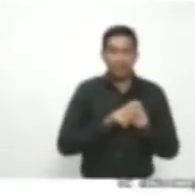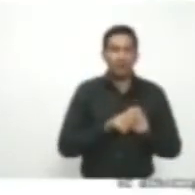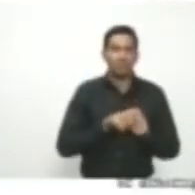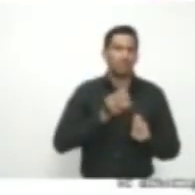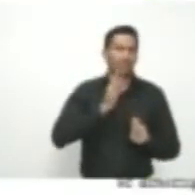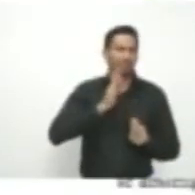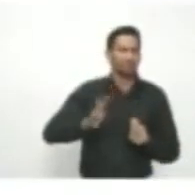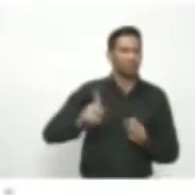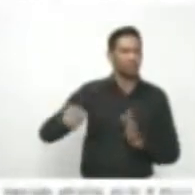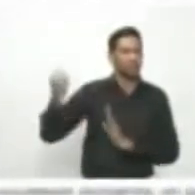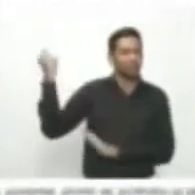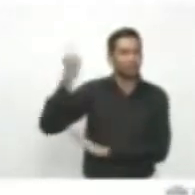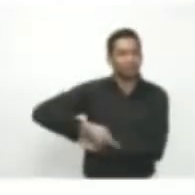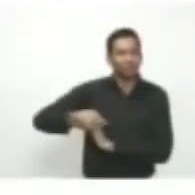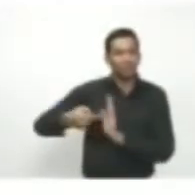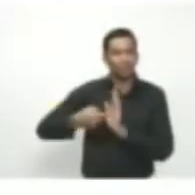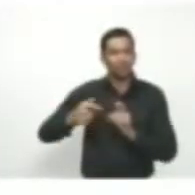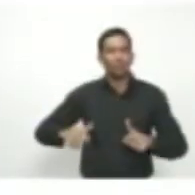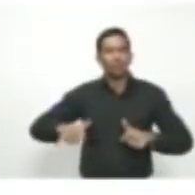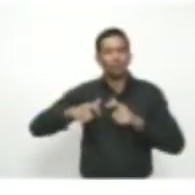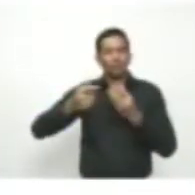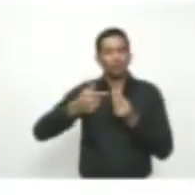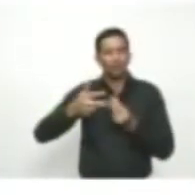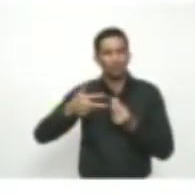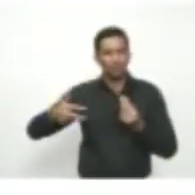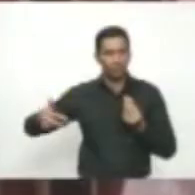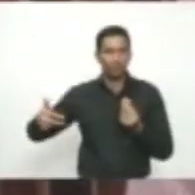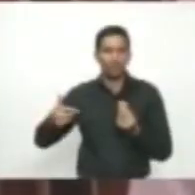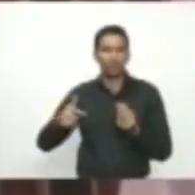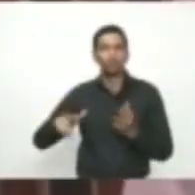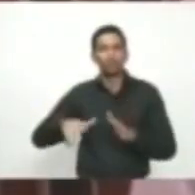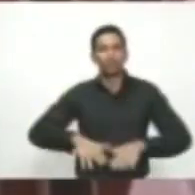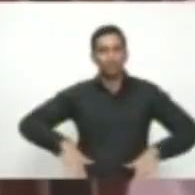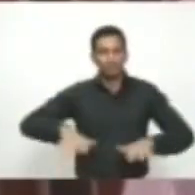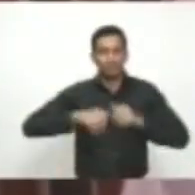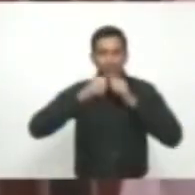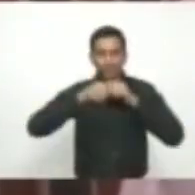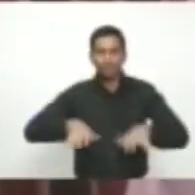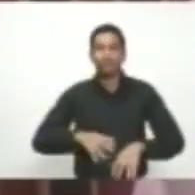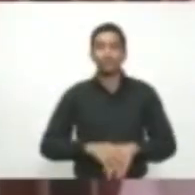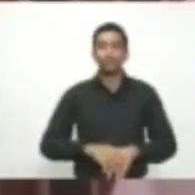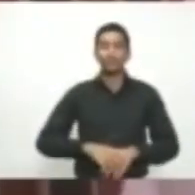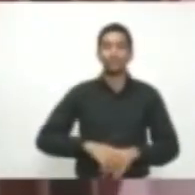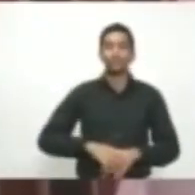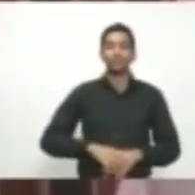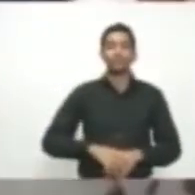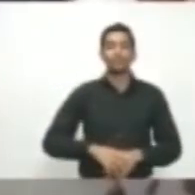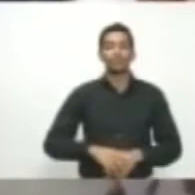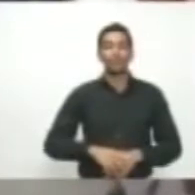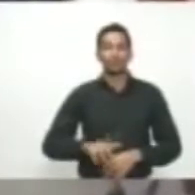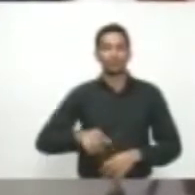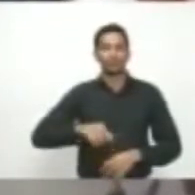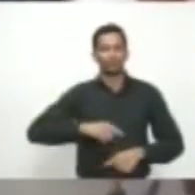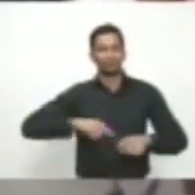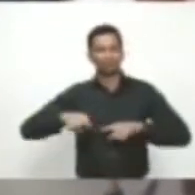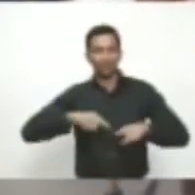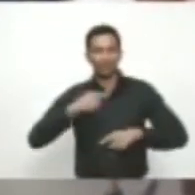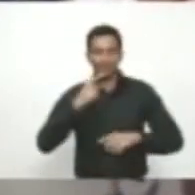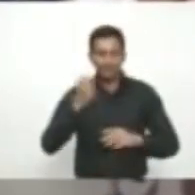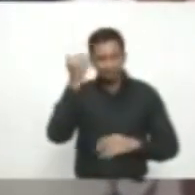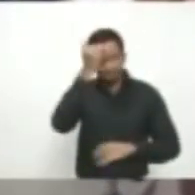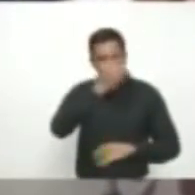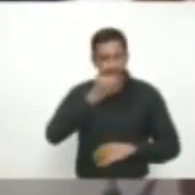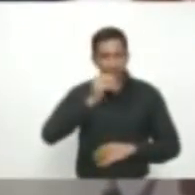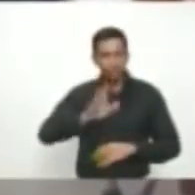de la Corte Constitucional que amparan el uso común del espacio público. El administrativista Víctor Armenta, al analizar el caso puntual de